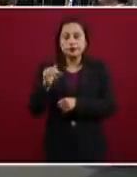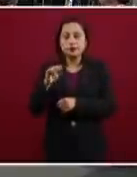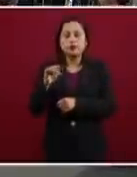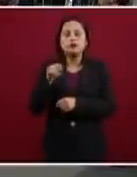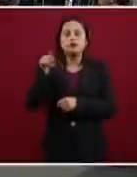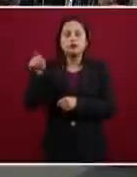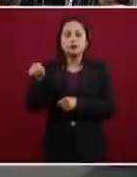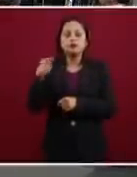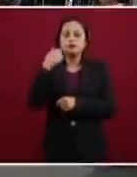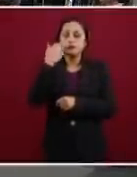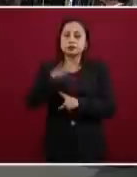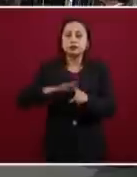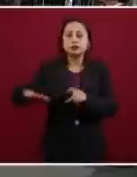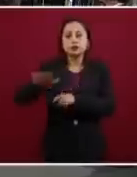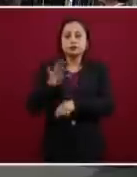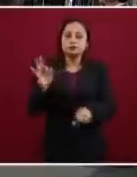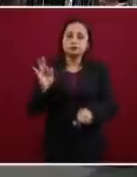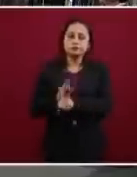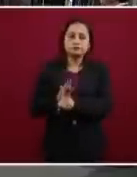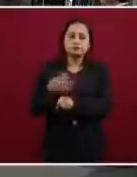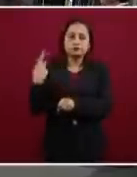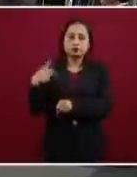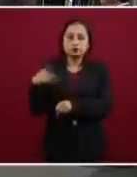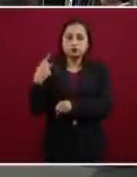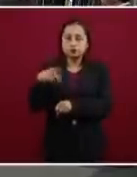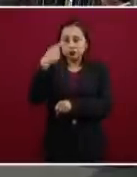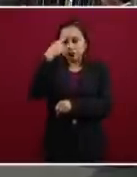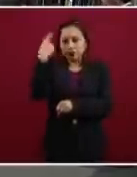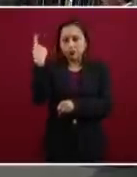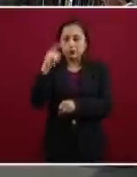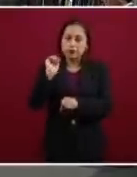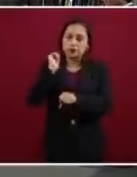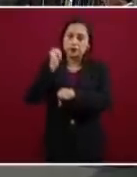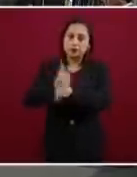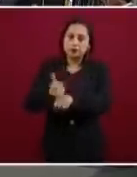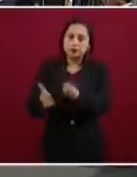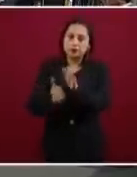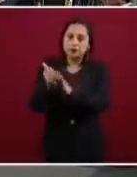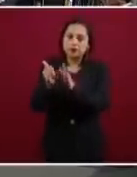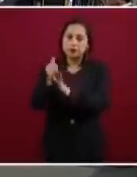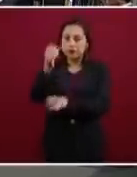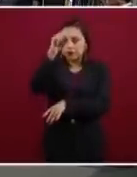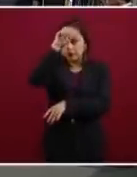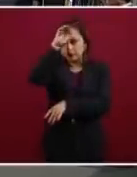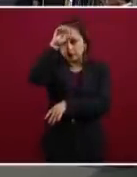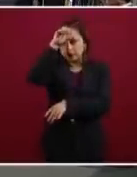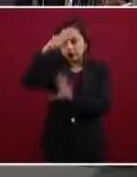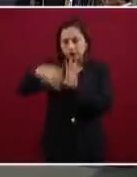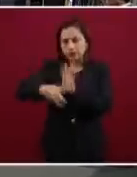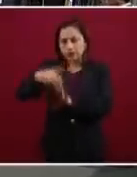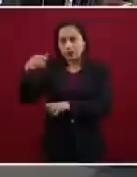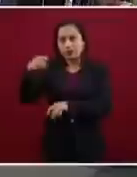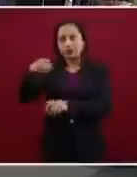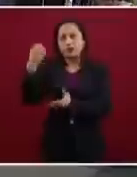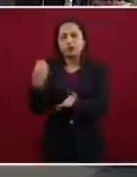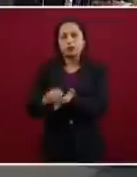su región para que no se instale la mina de almadén minerales que de oro y que está